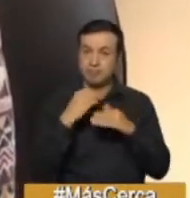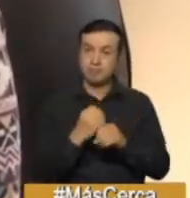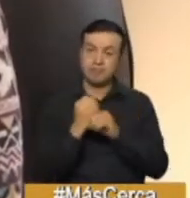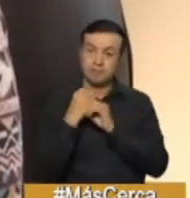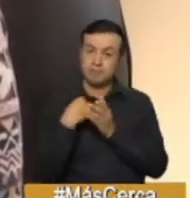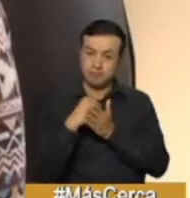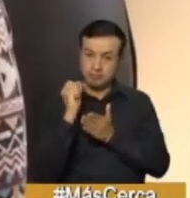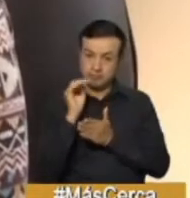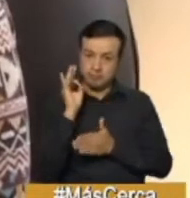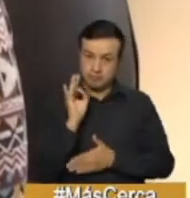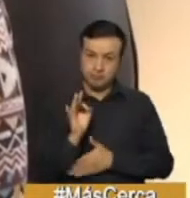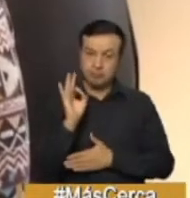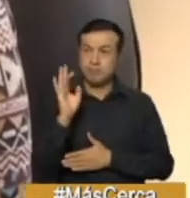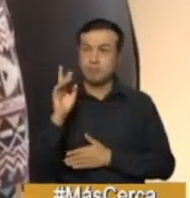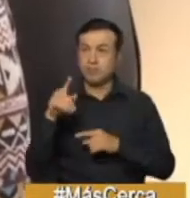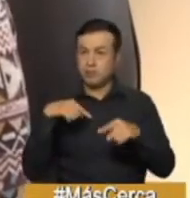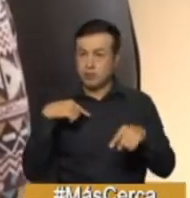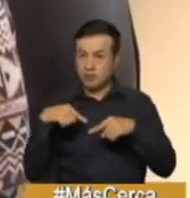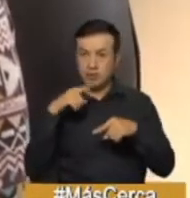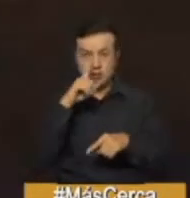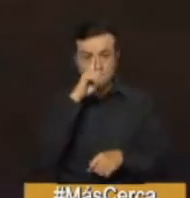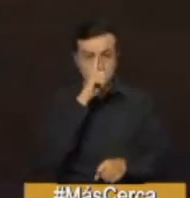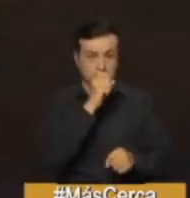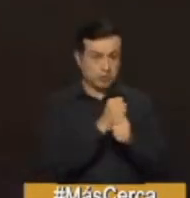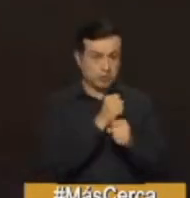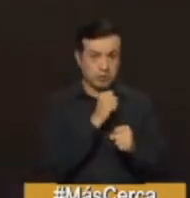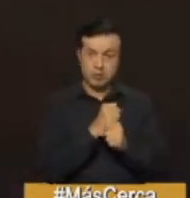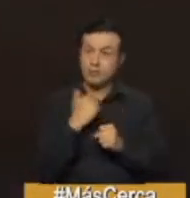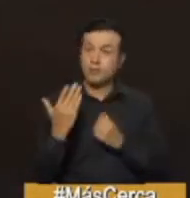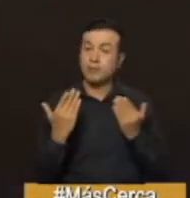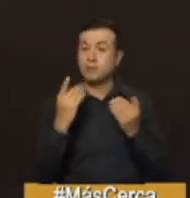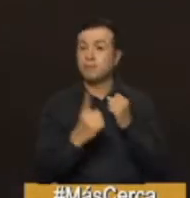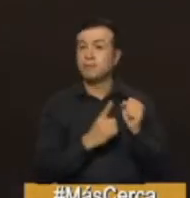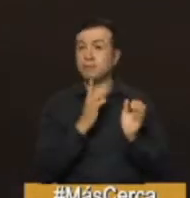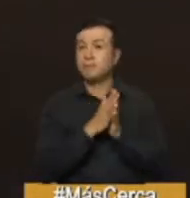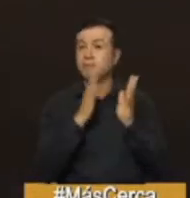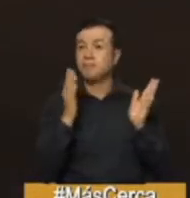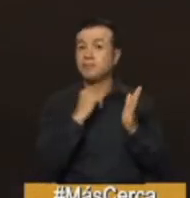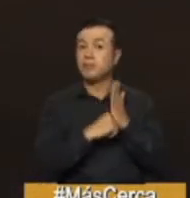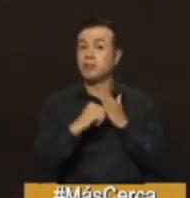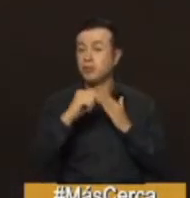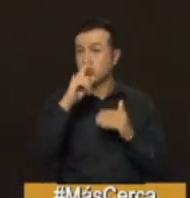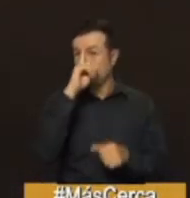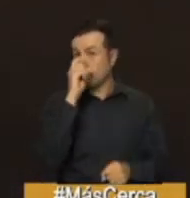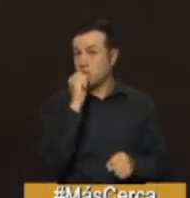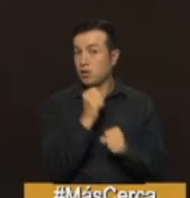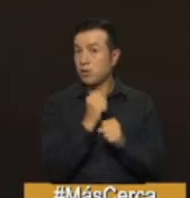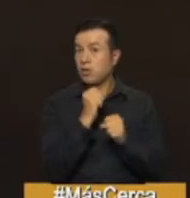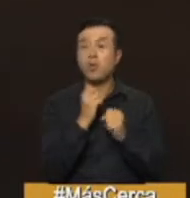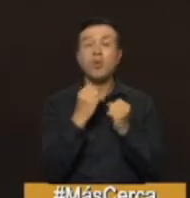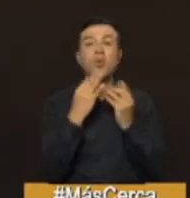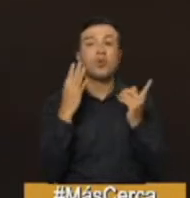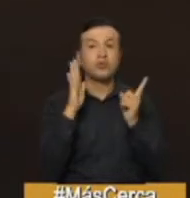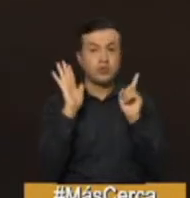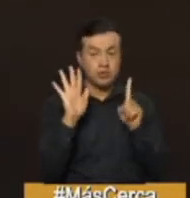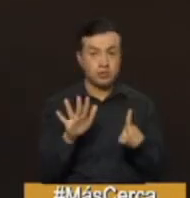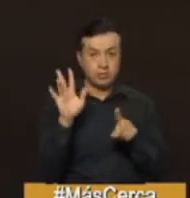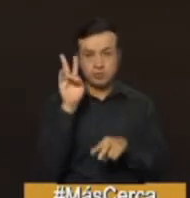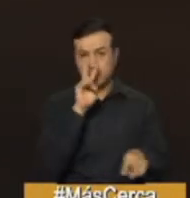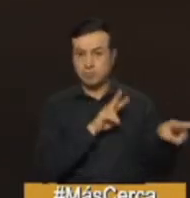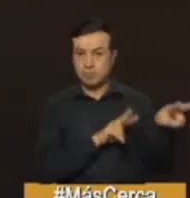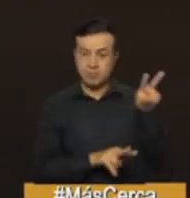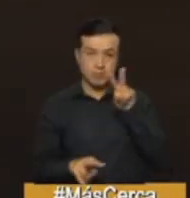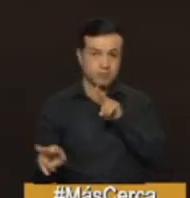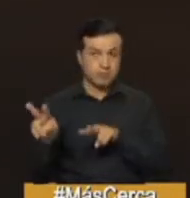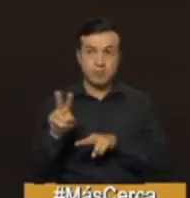tanto patronales como con el empleado y lo que va de este año el ministerio del trabajo ha realizado 6.000 inspecciones